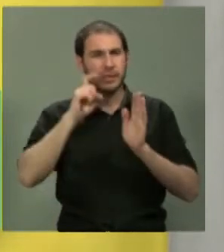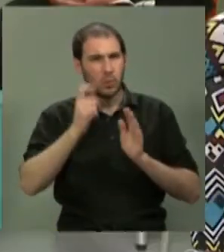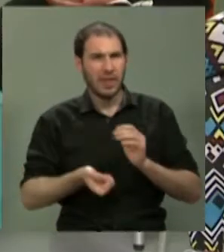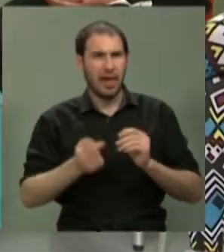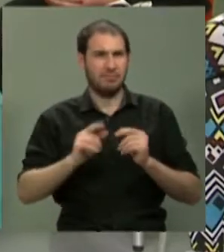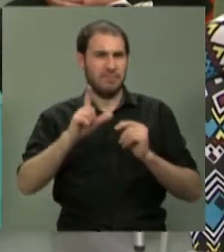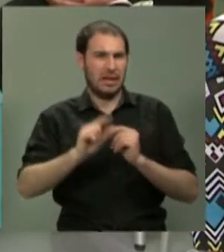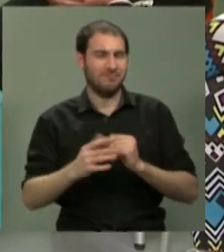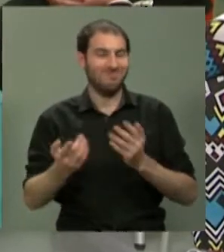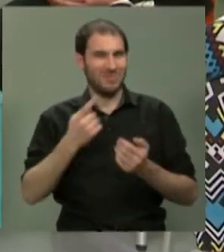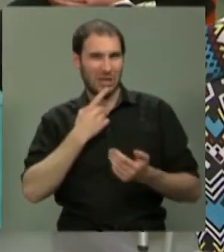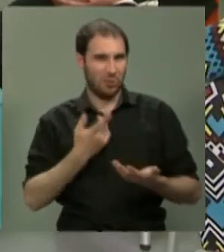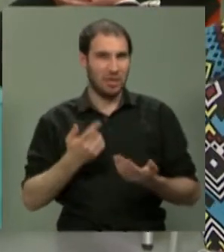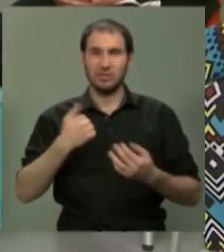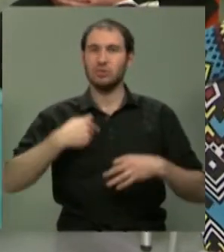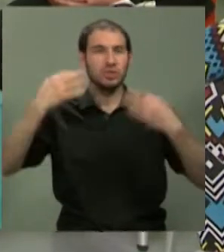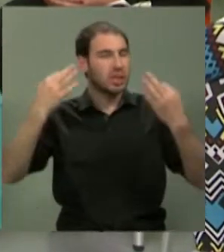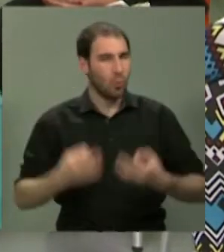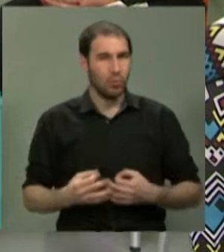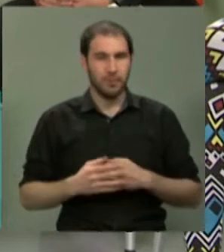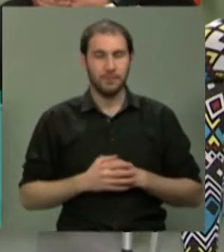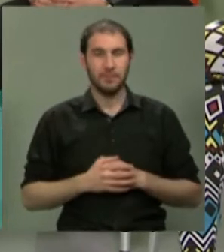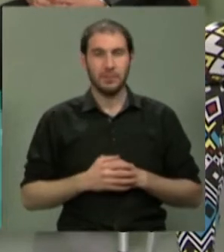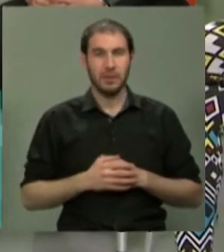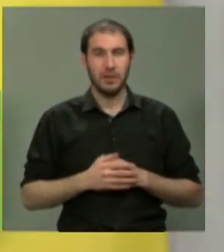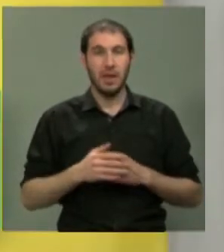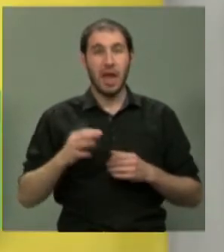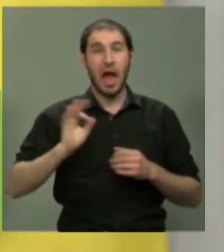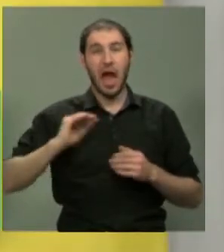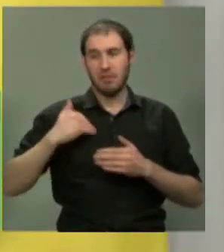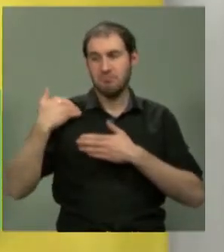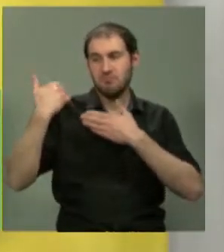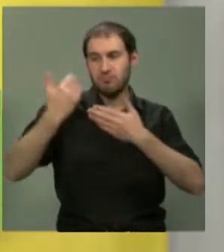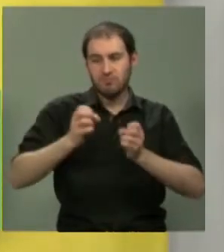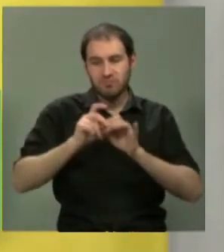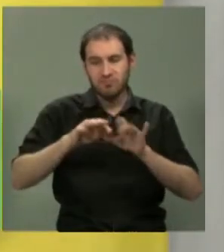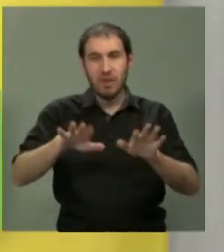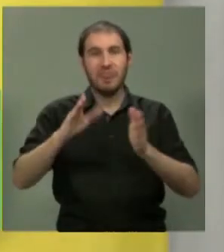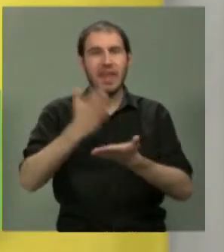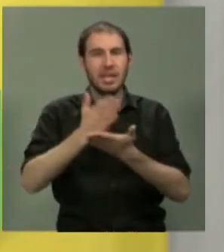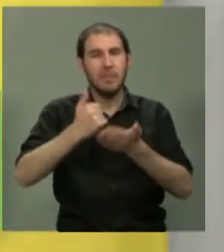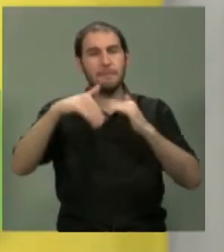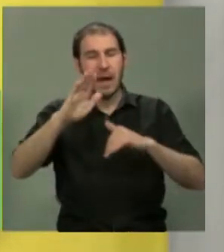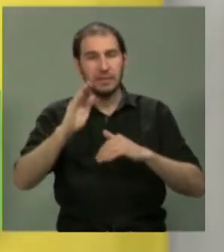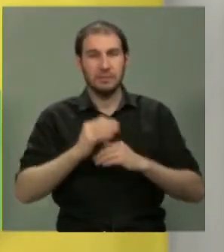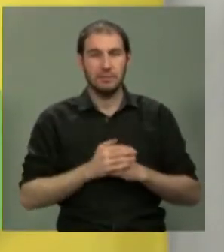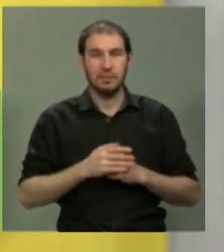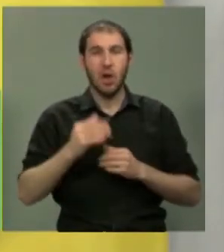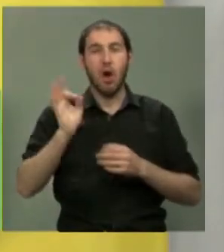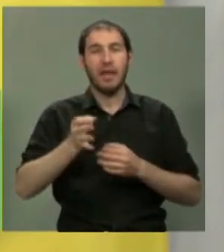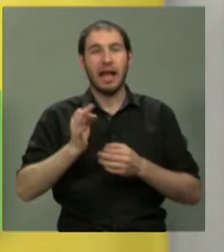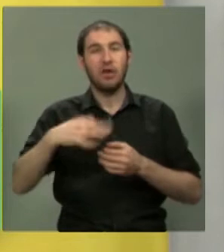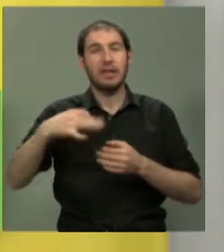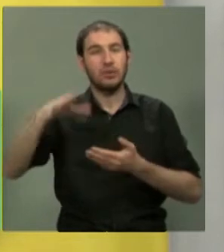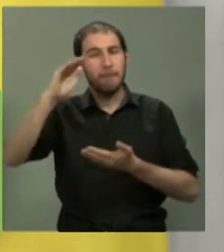inseguridad. Sí, estoy absolutamente seguro de que todo este último tiempo han proliferado los derechos y se han mermado las